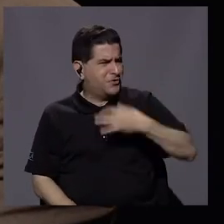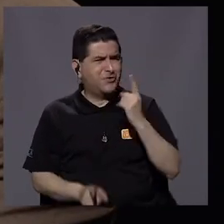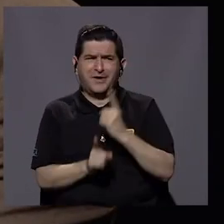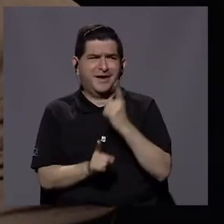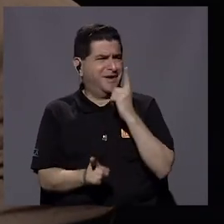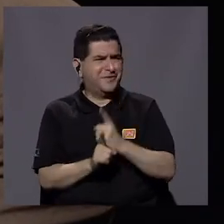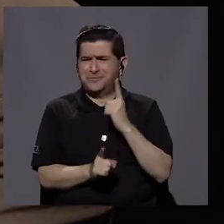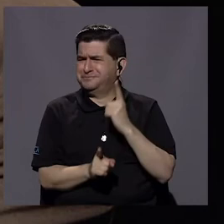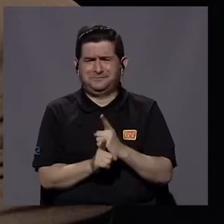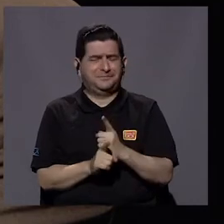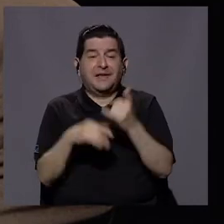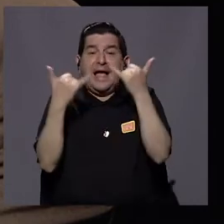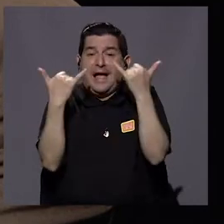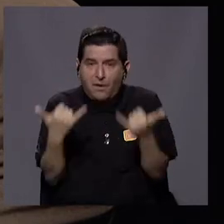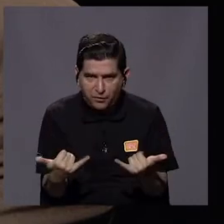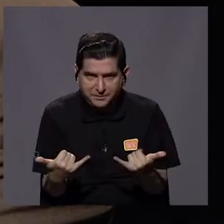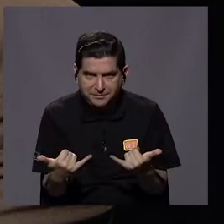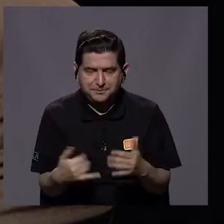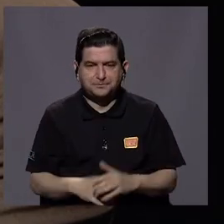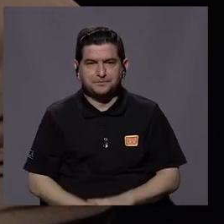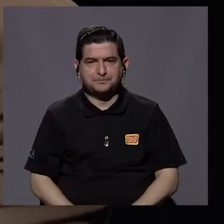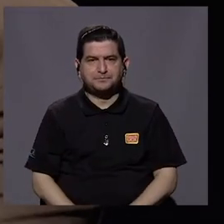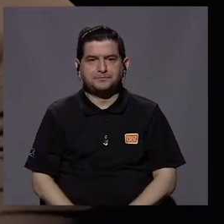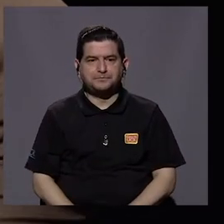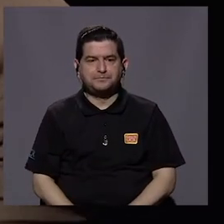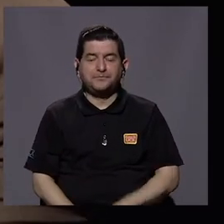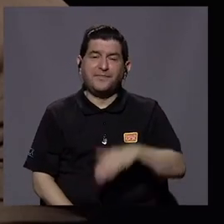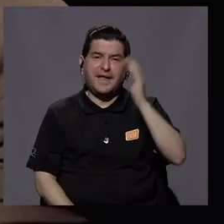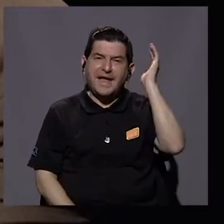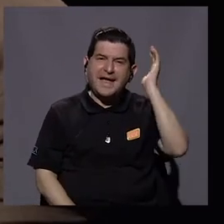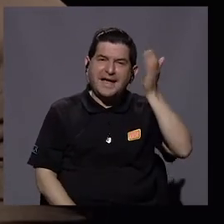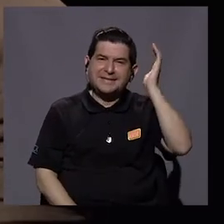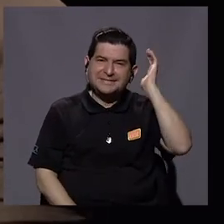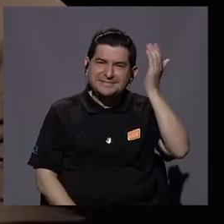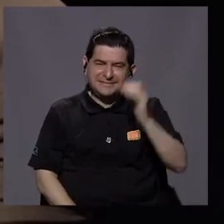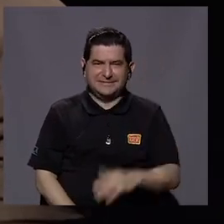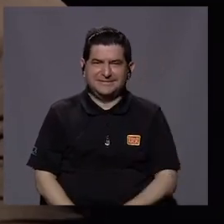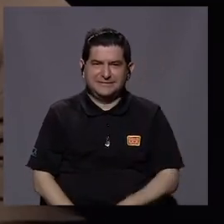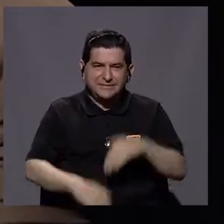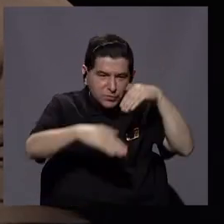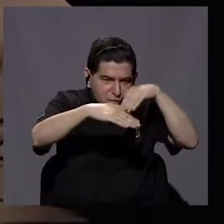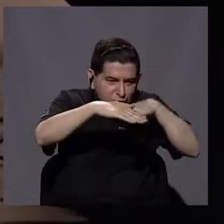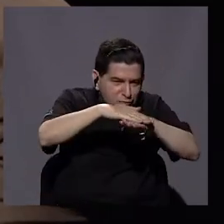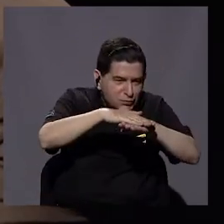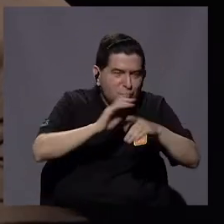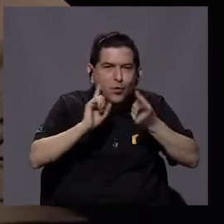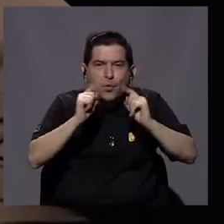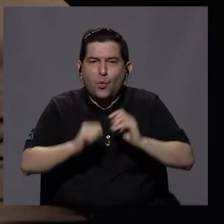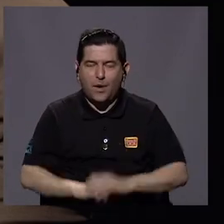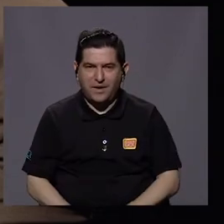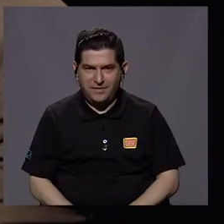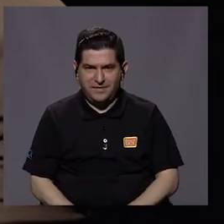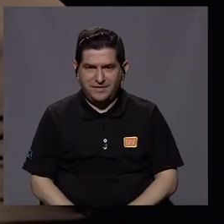que sea conveniente. Ahora bien, ahí el discurso, digamos, que subyacente de esto es justamente el que se ha venido